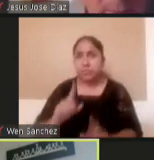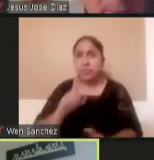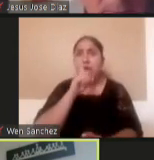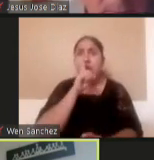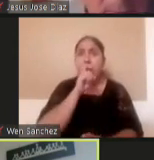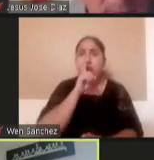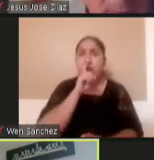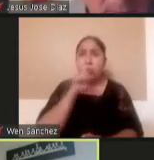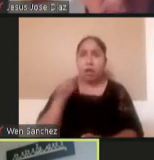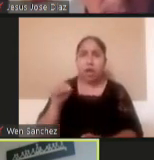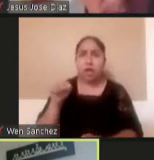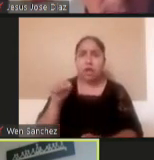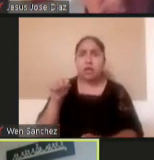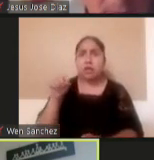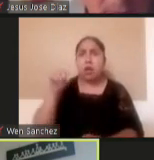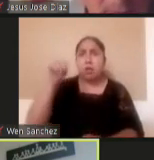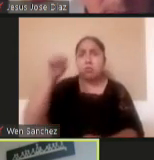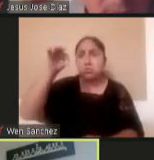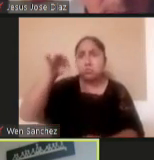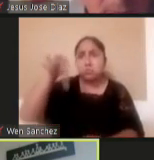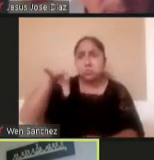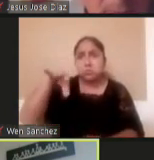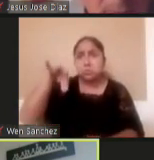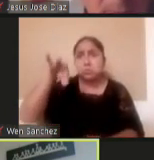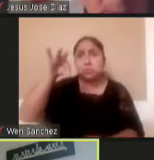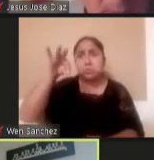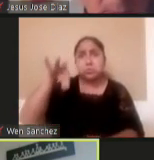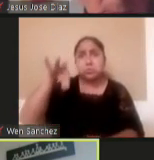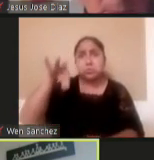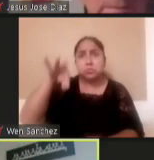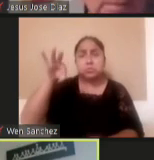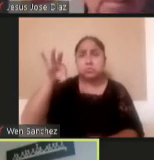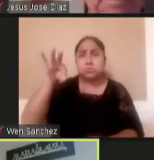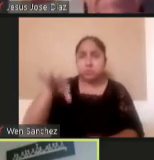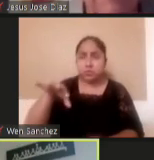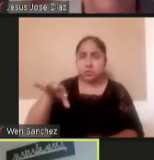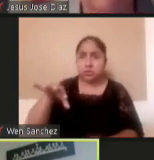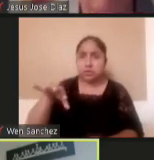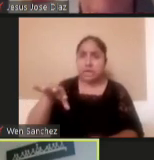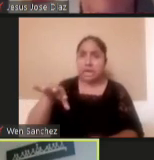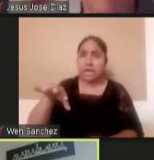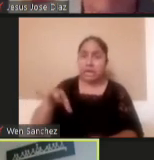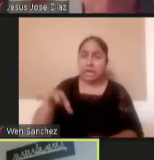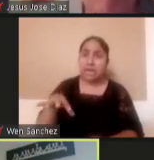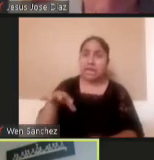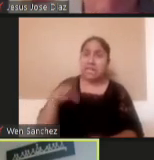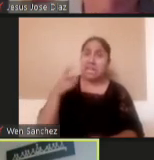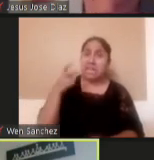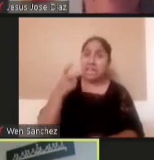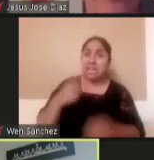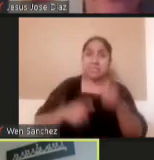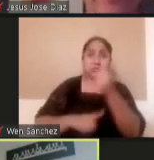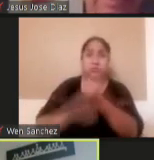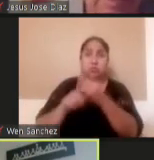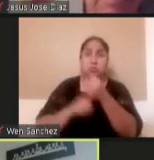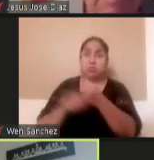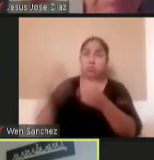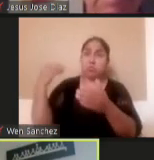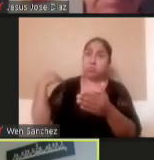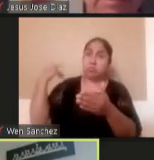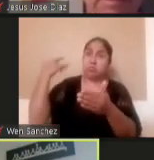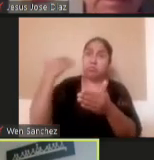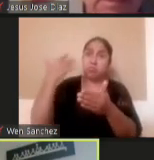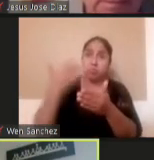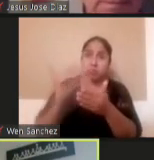raíz. Solo en este mes de julio 2020, del día 3 al 15 de julio, hemos